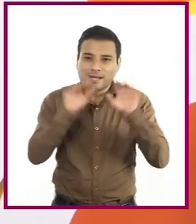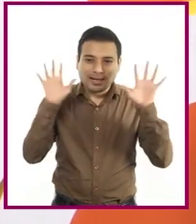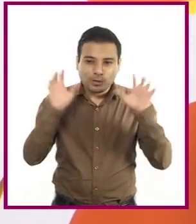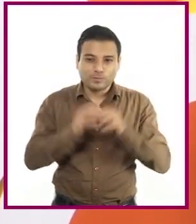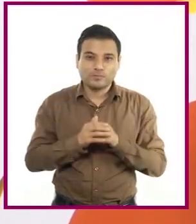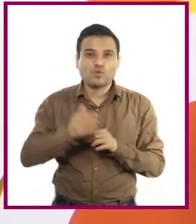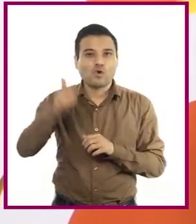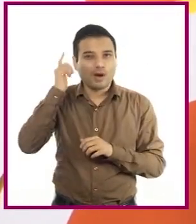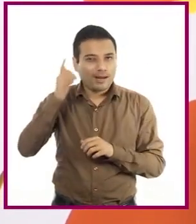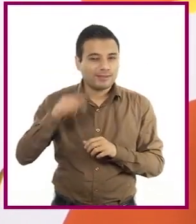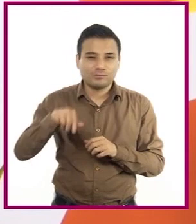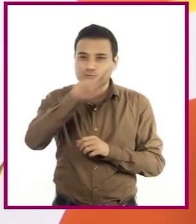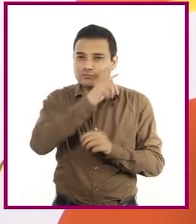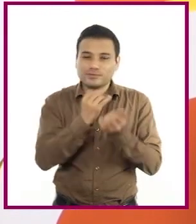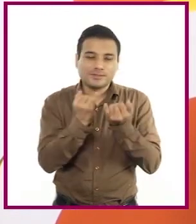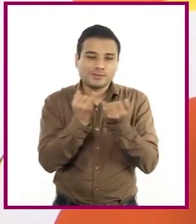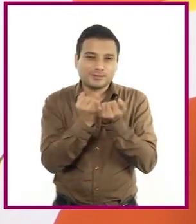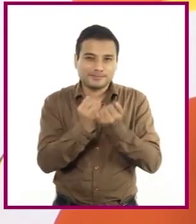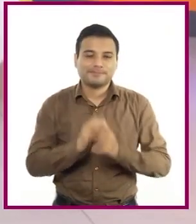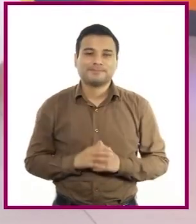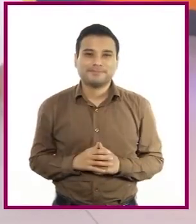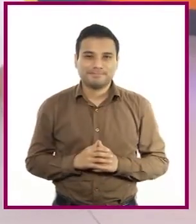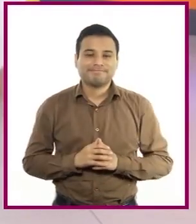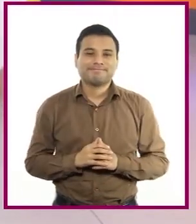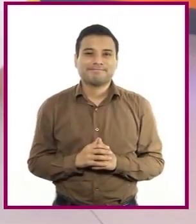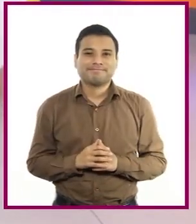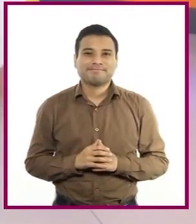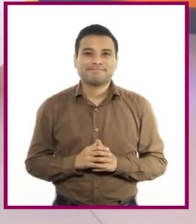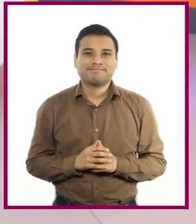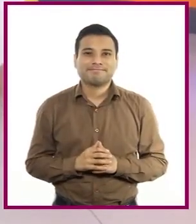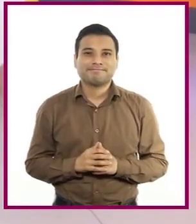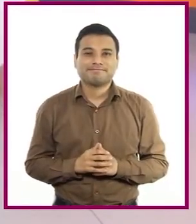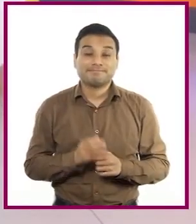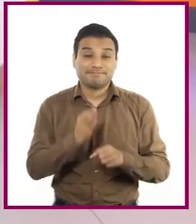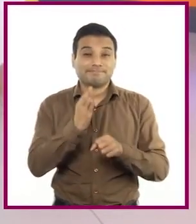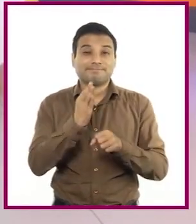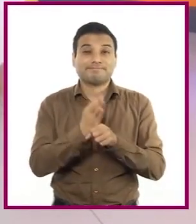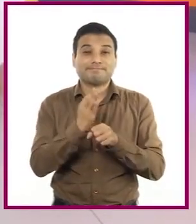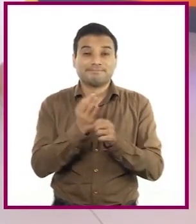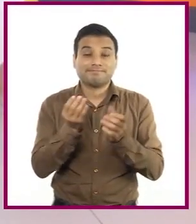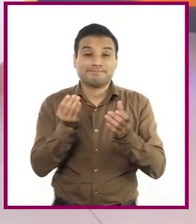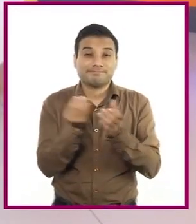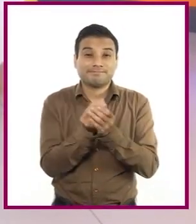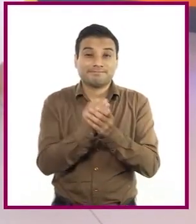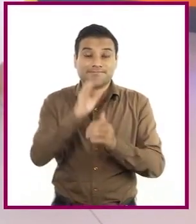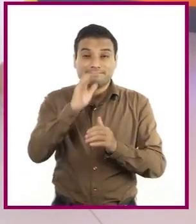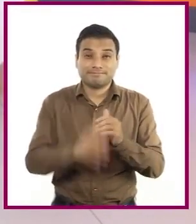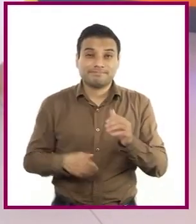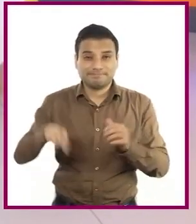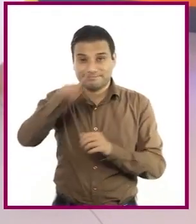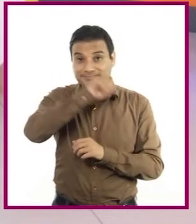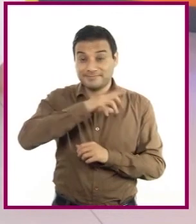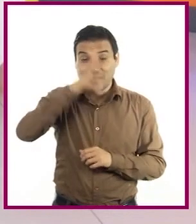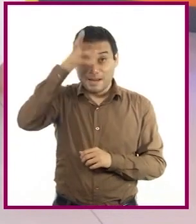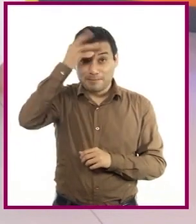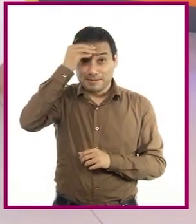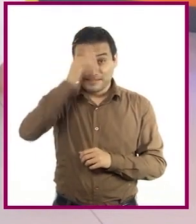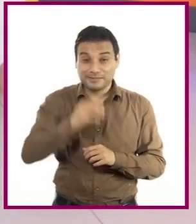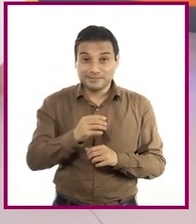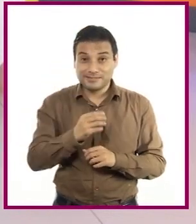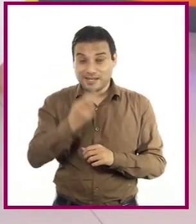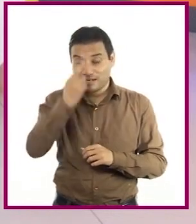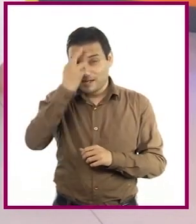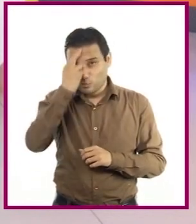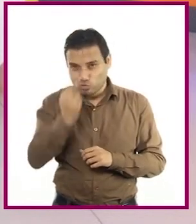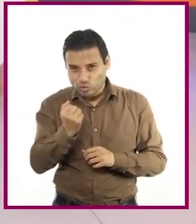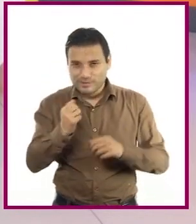para ustedes, alumnas y alumnos, también. Por hoy hemos terminado. Espero que hayan aprendido más sobre las relaciones